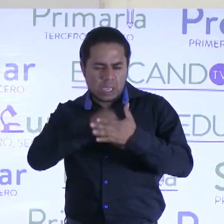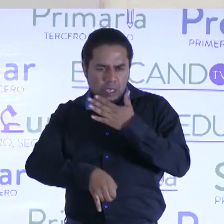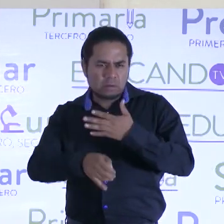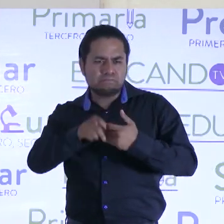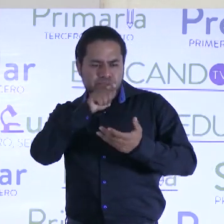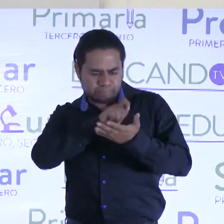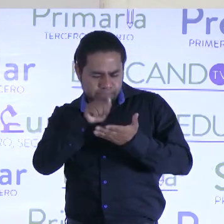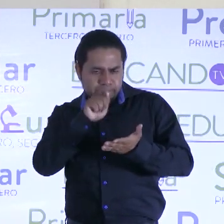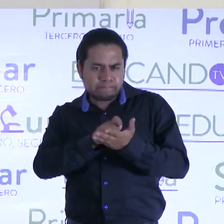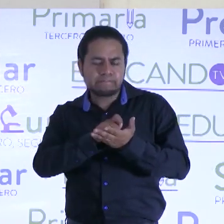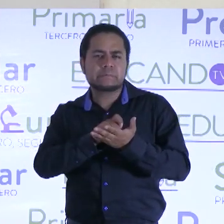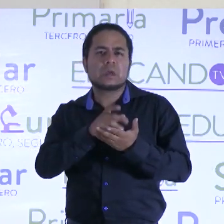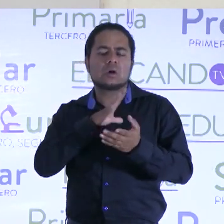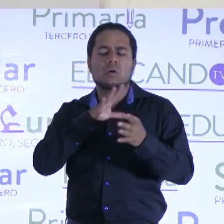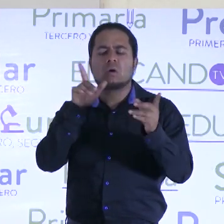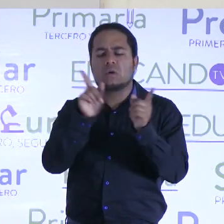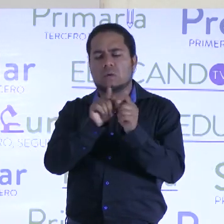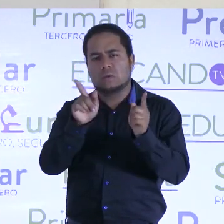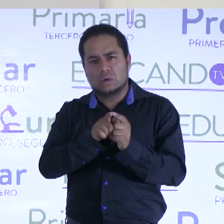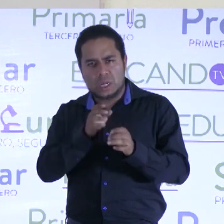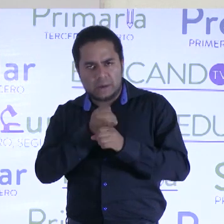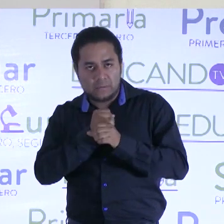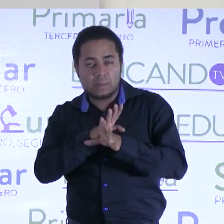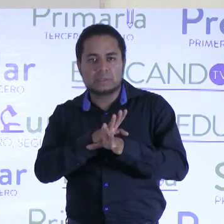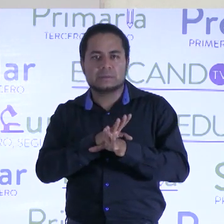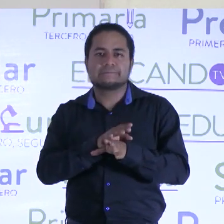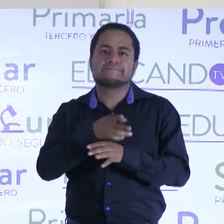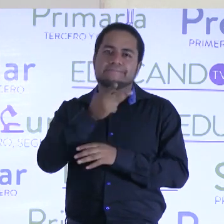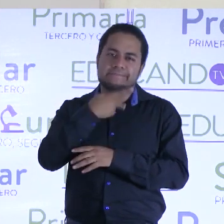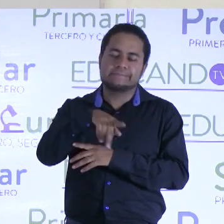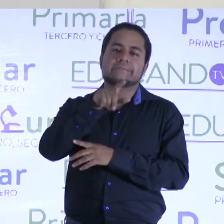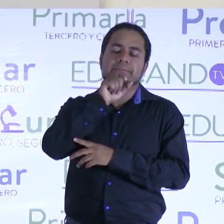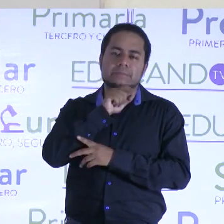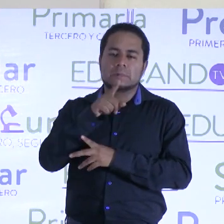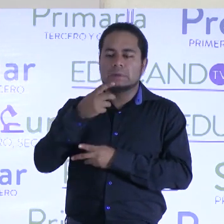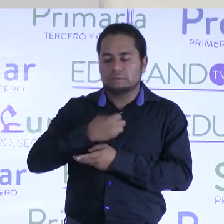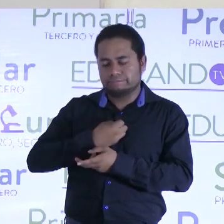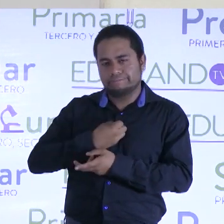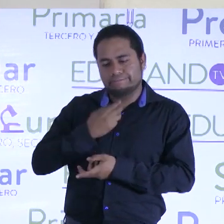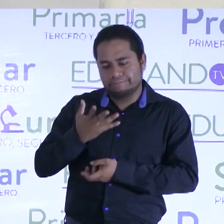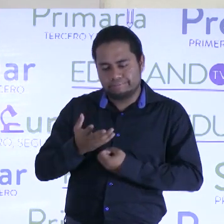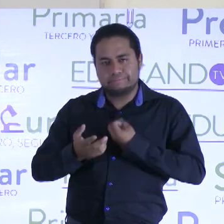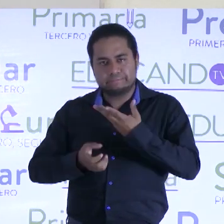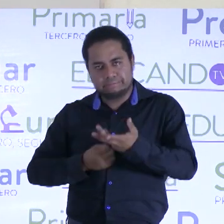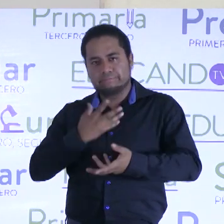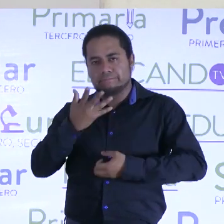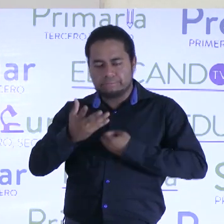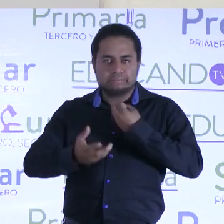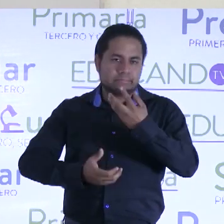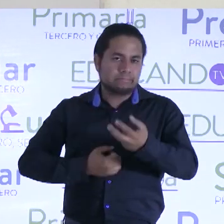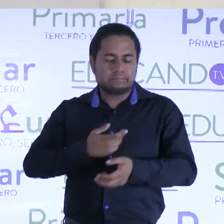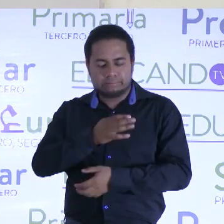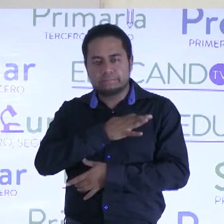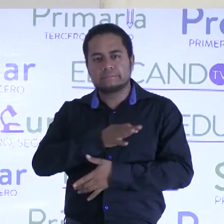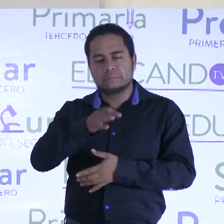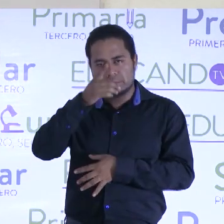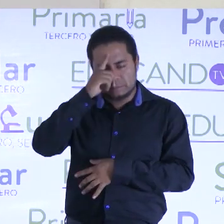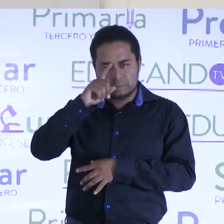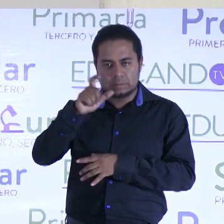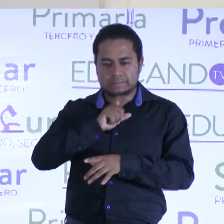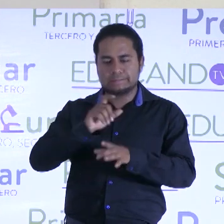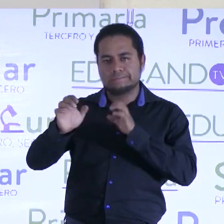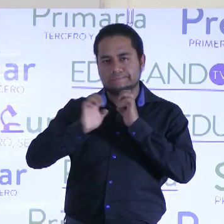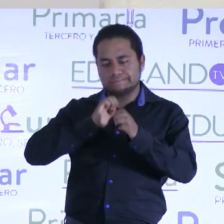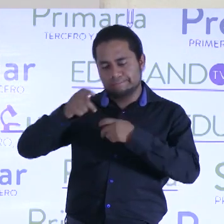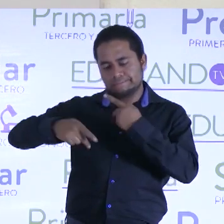permitir conocer la información detallada de forma precisa, pero también los aportes que